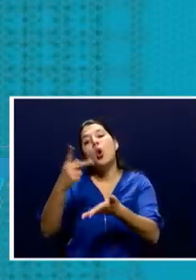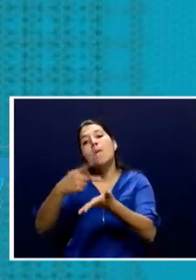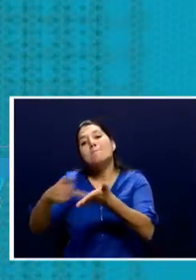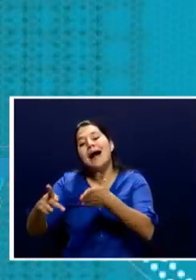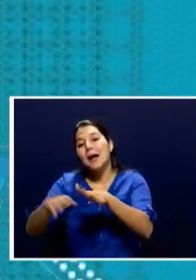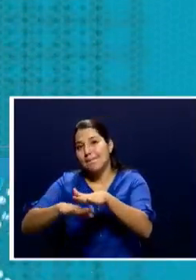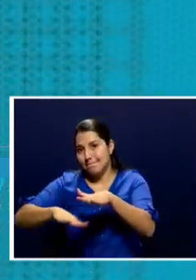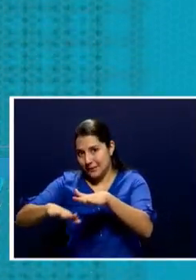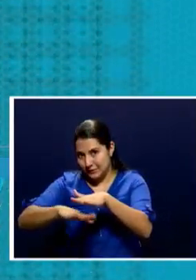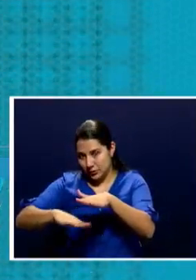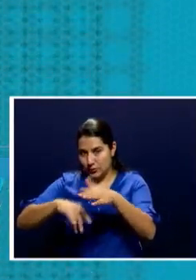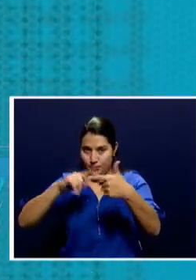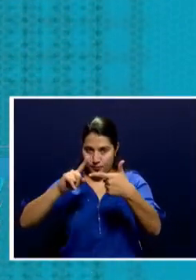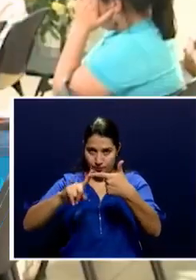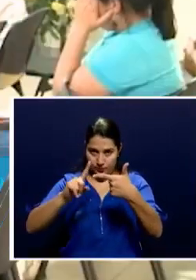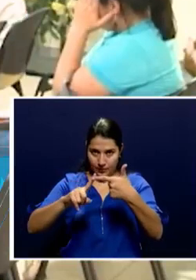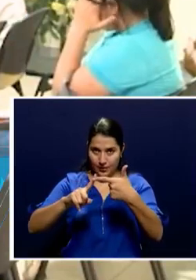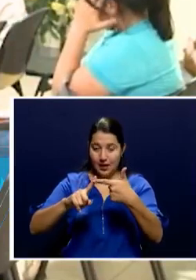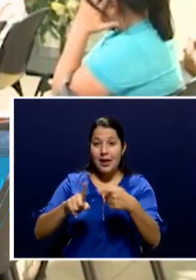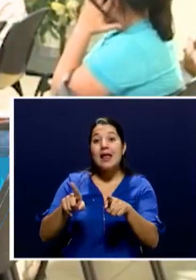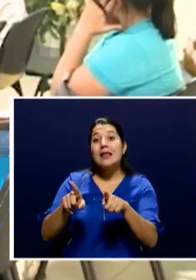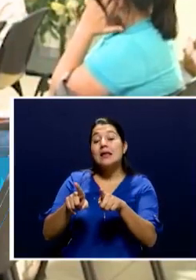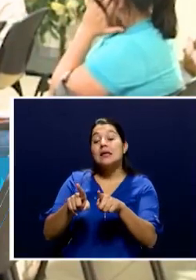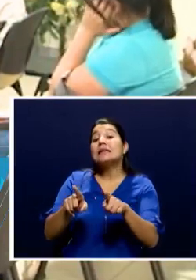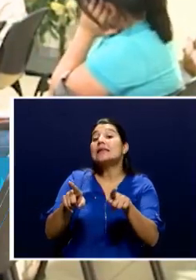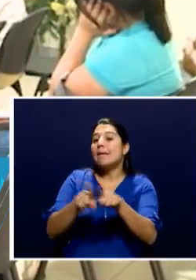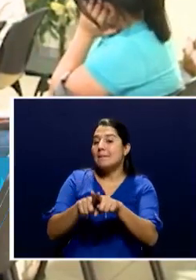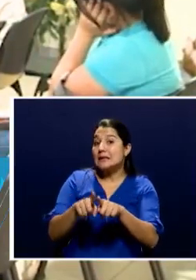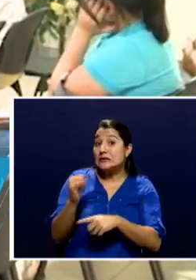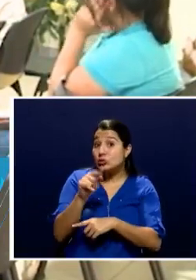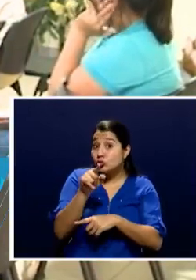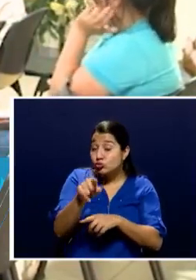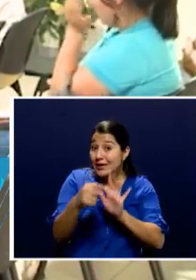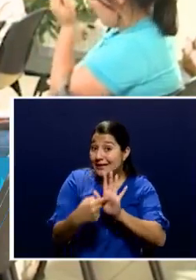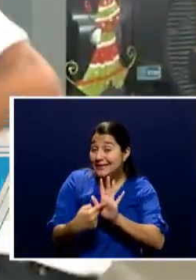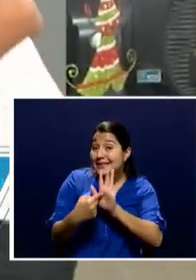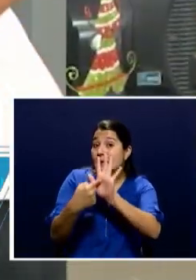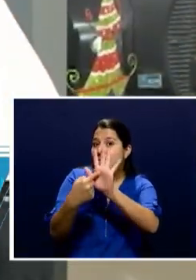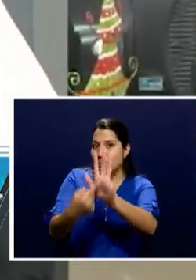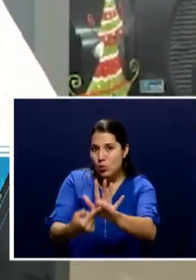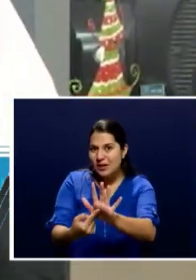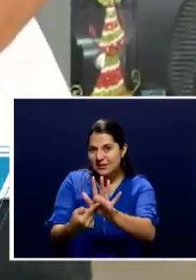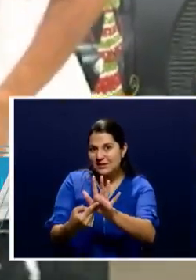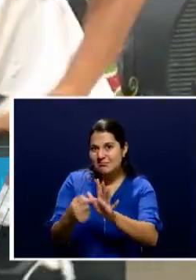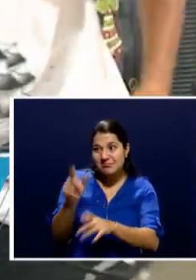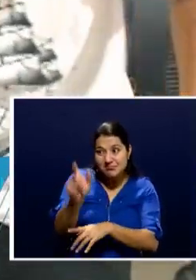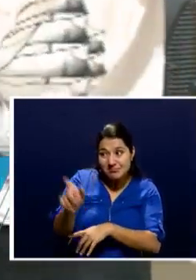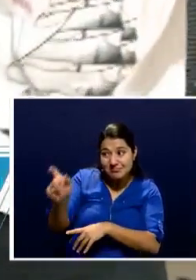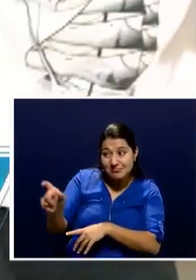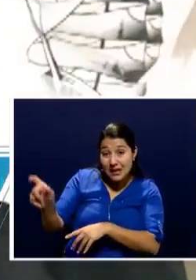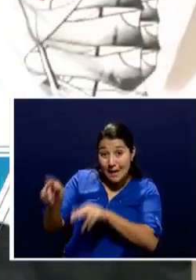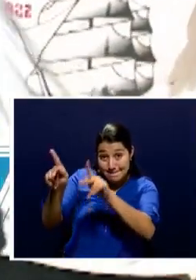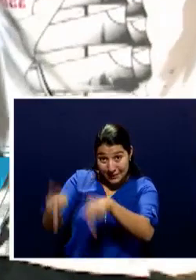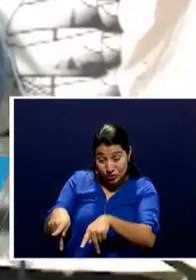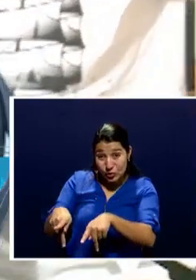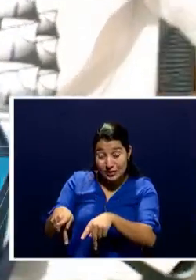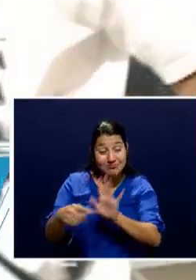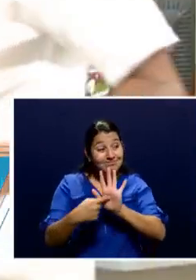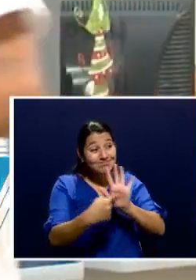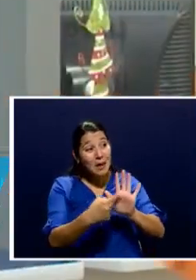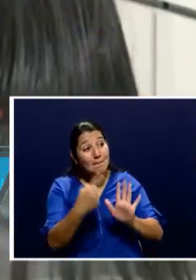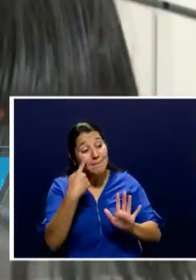está brindando prórroga de pago. Por otro lado, para quienes demuestren una afectación económica producto de la emergencia, CONAPE